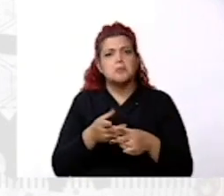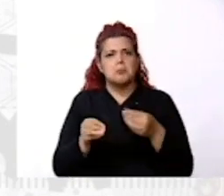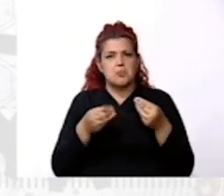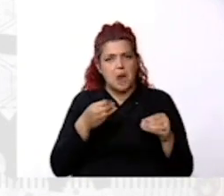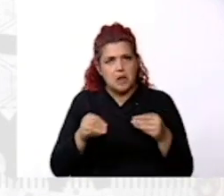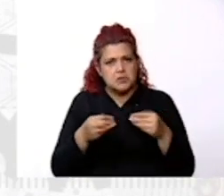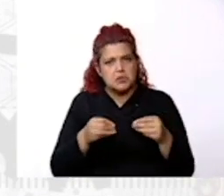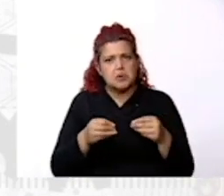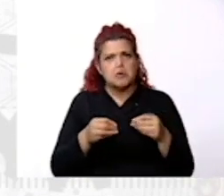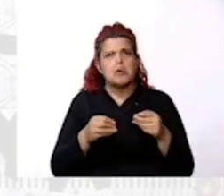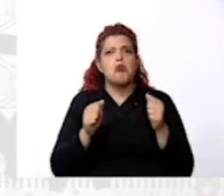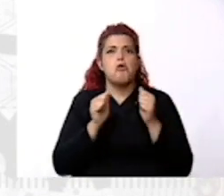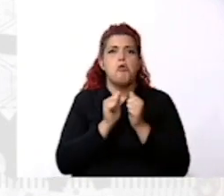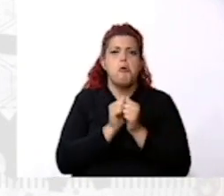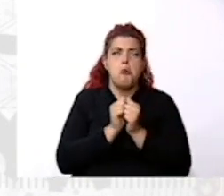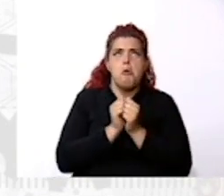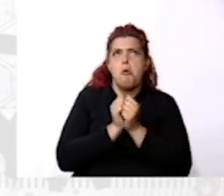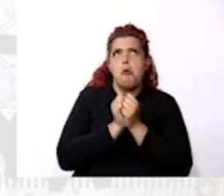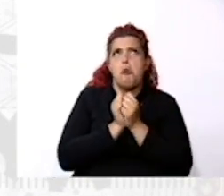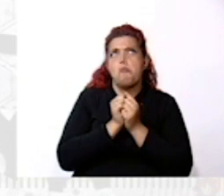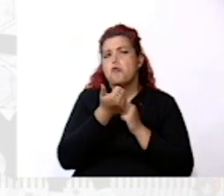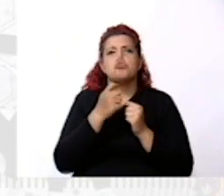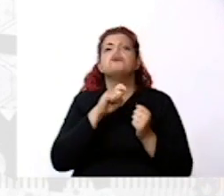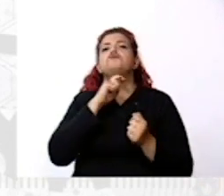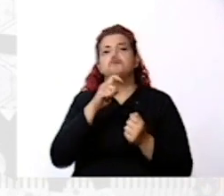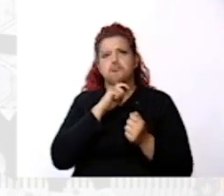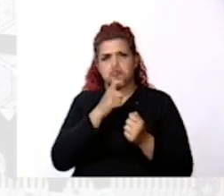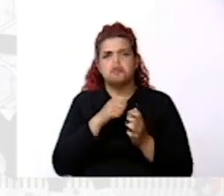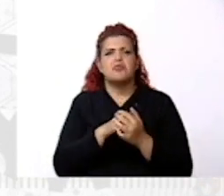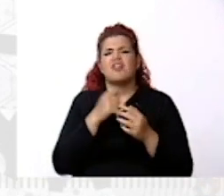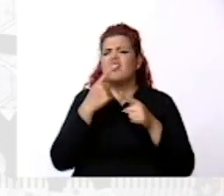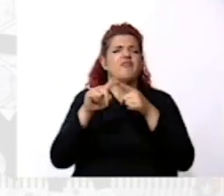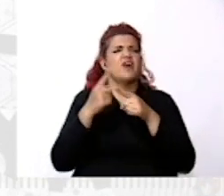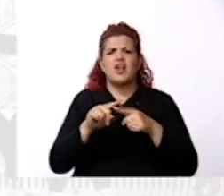plástico, con acero o con otras partes que